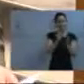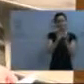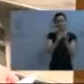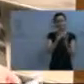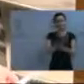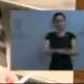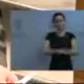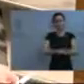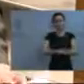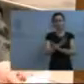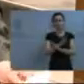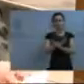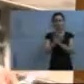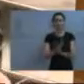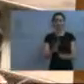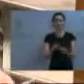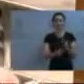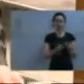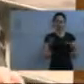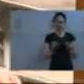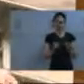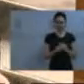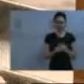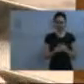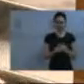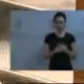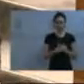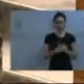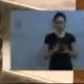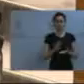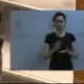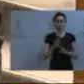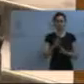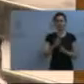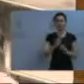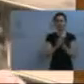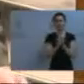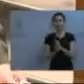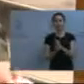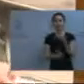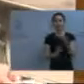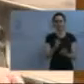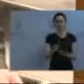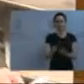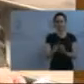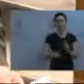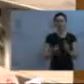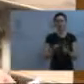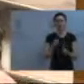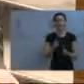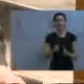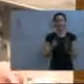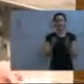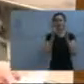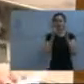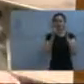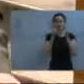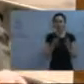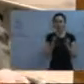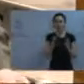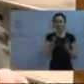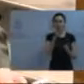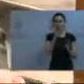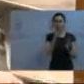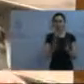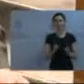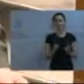que obligan a la realización a la implementación de cambios, tanto en lo organizativo como en lo físico, en la dotación de